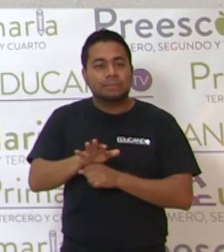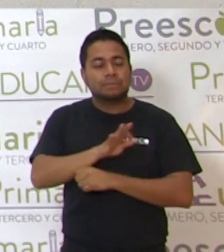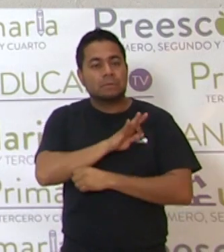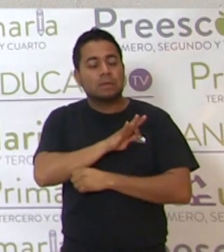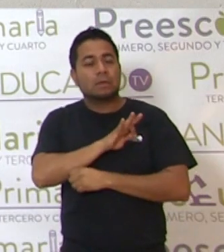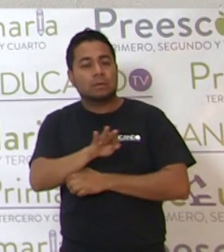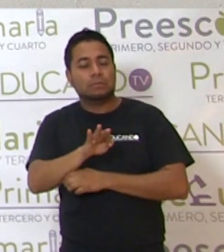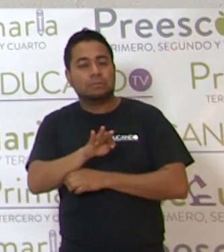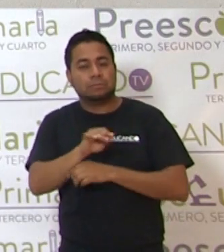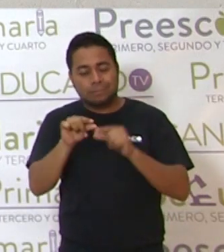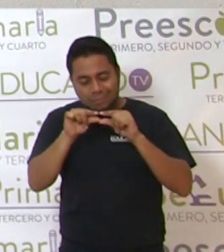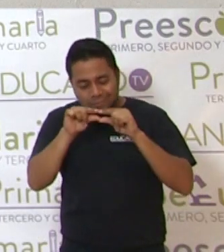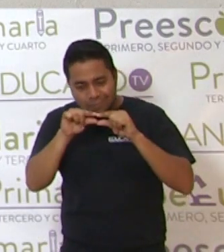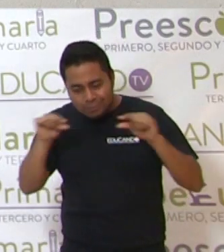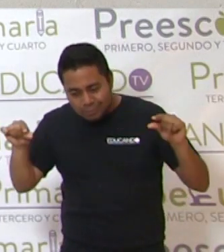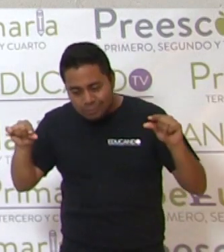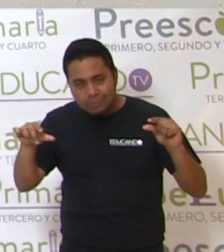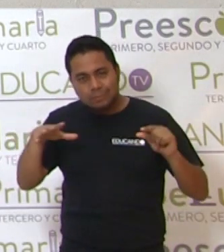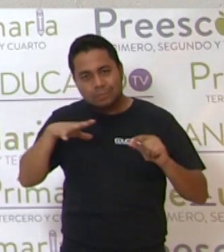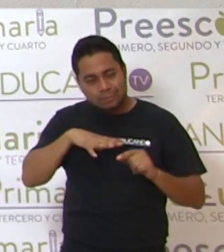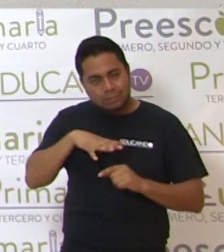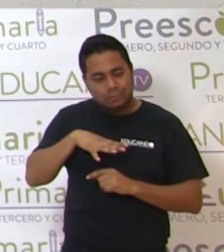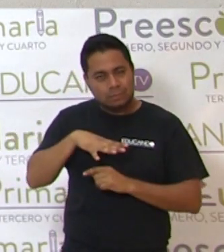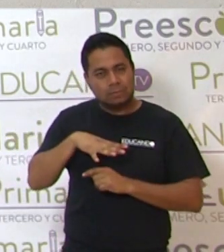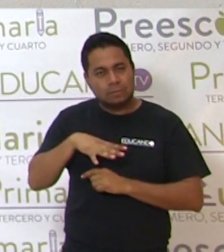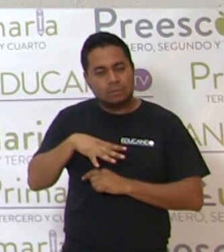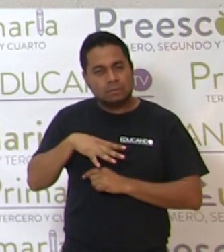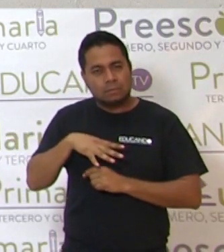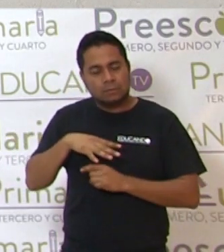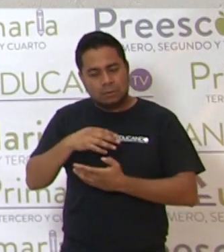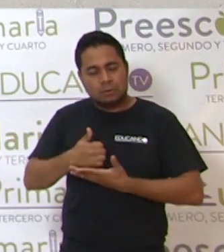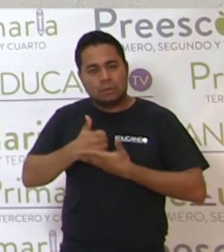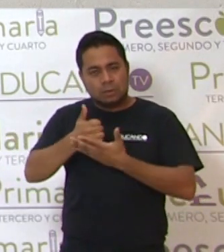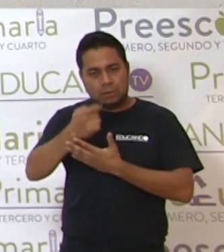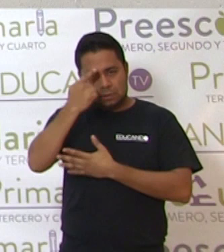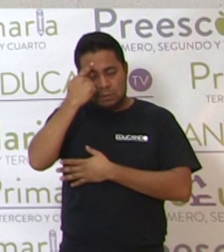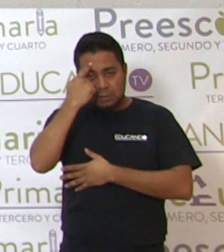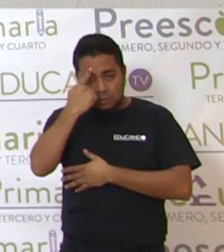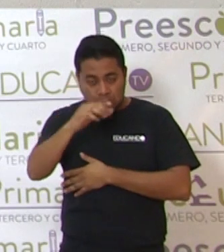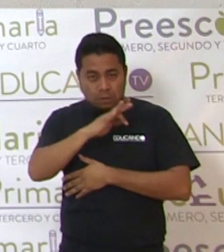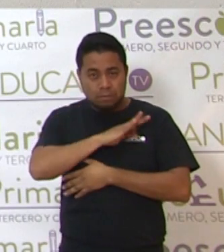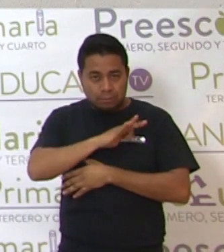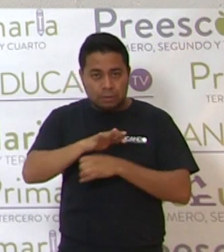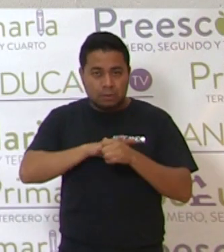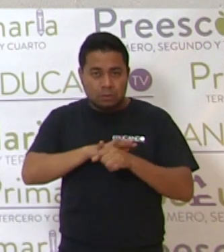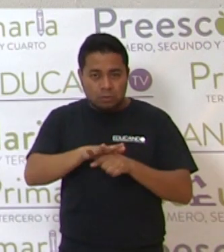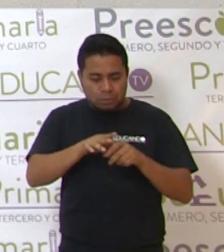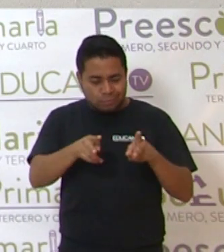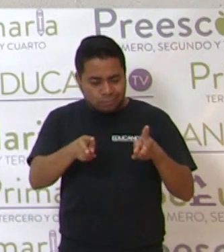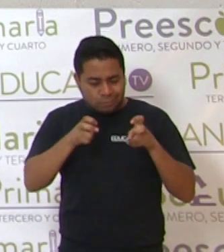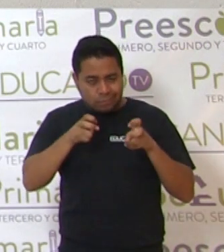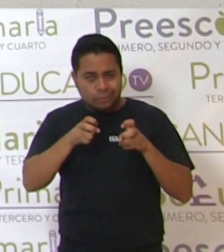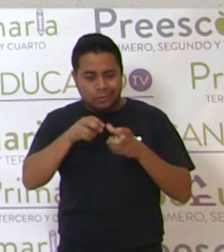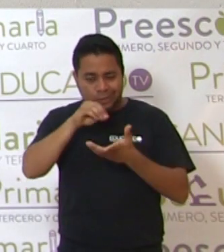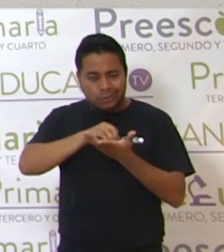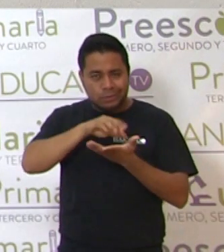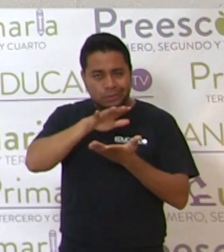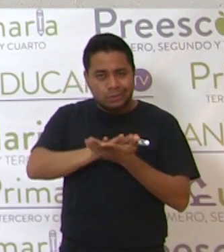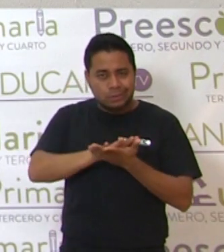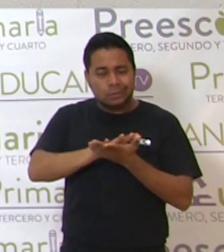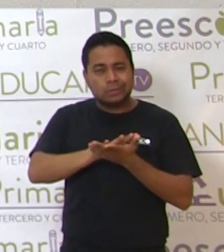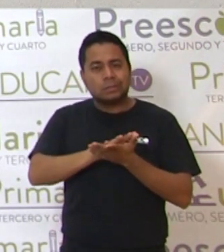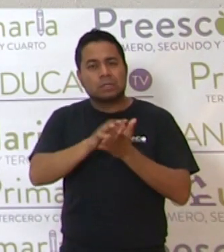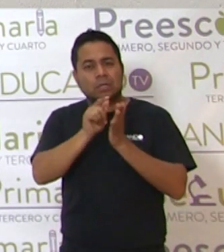una dirección en donde tú vas a poder apoyarte para que puedas sacar tus referencias y citas bibliográficas en base